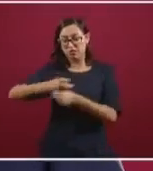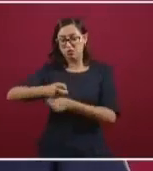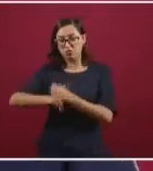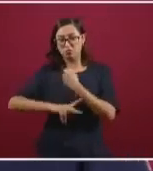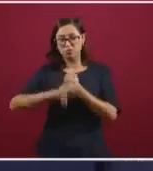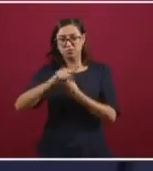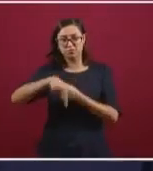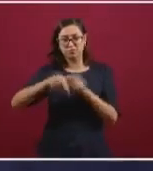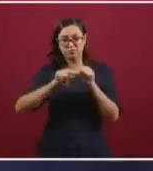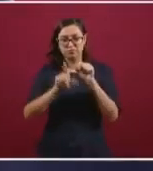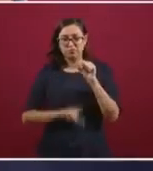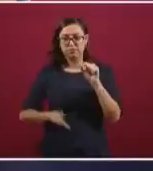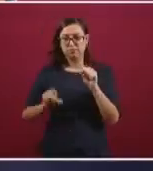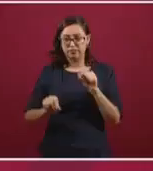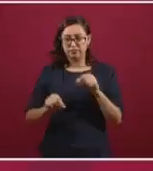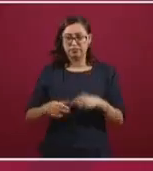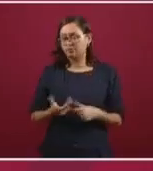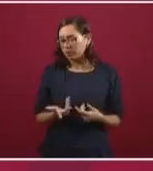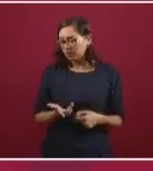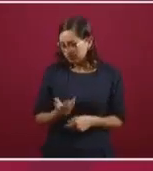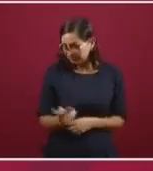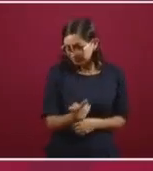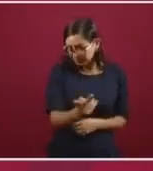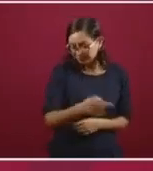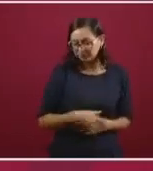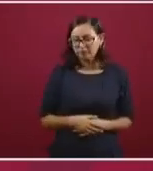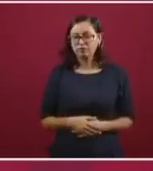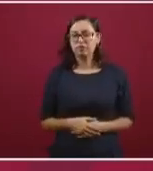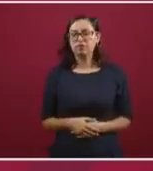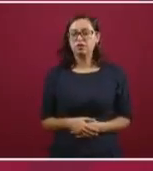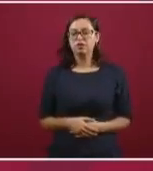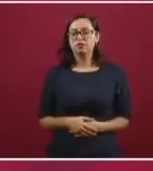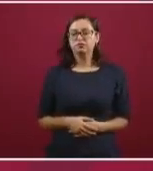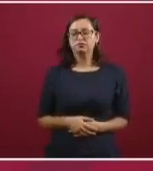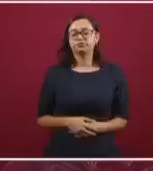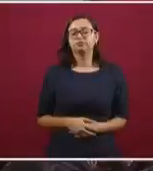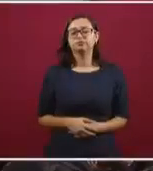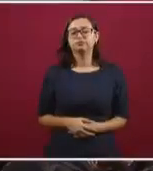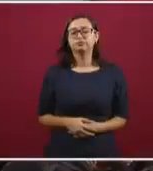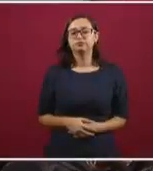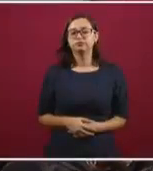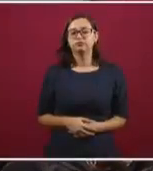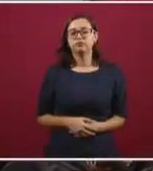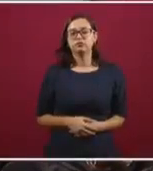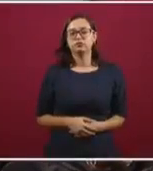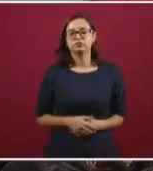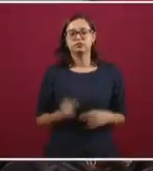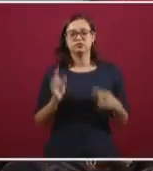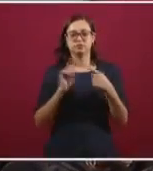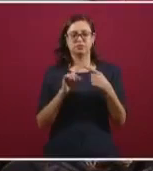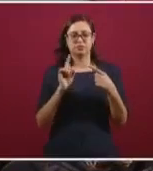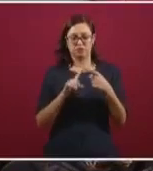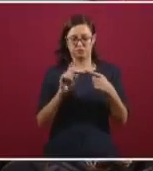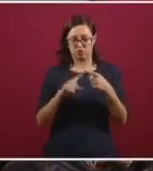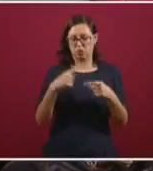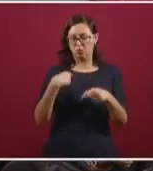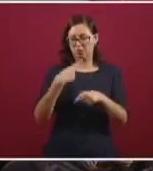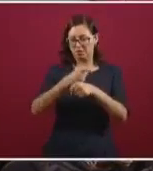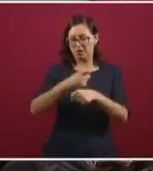pregunta. Muy bien. Mire, acérquelo primero mientras el general